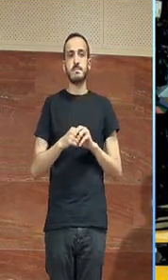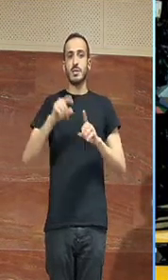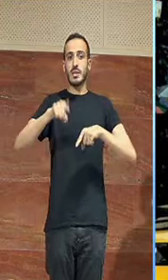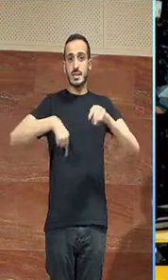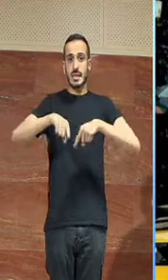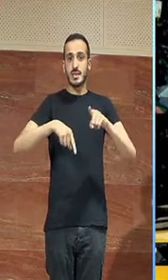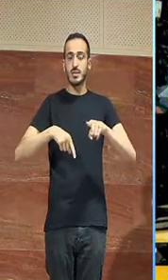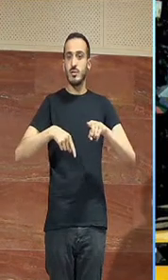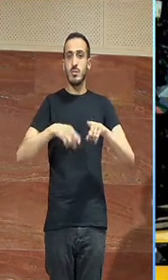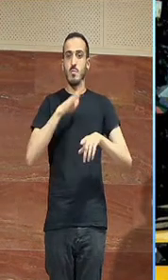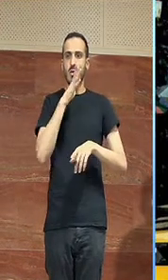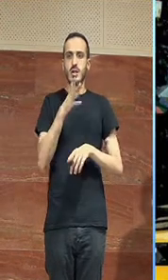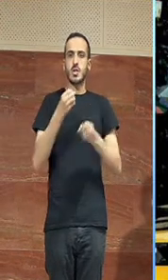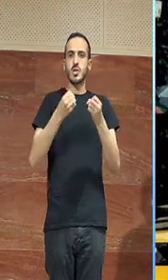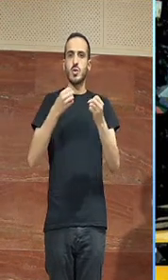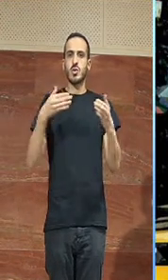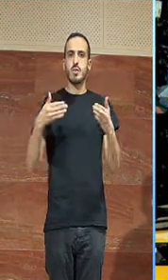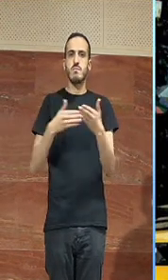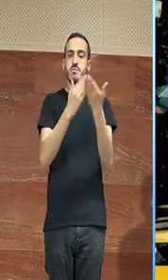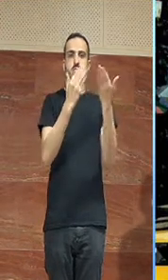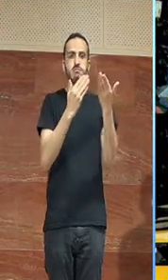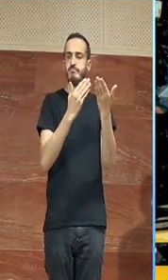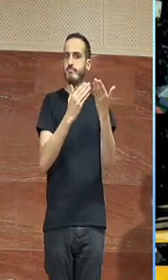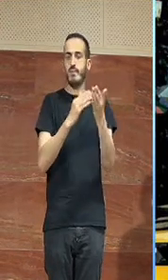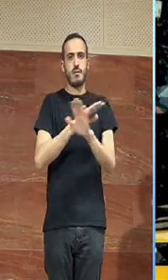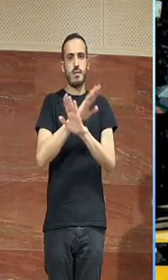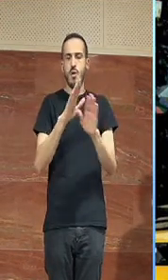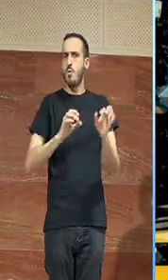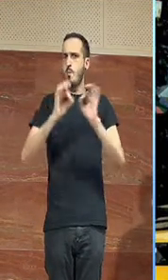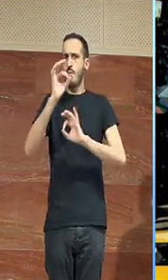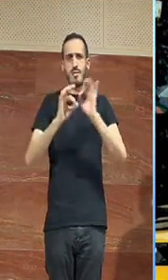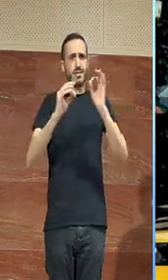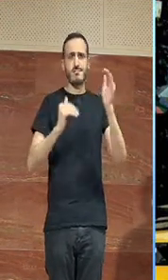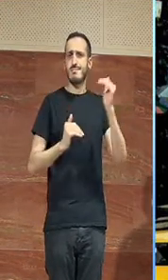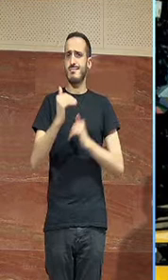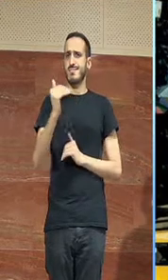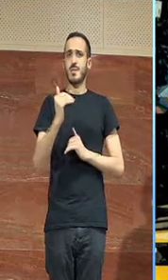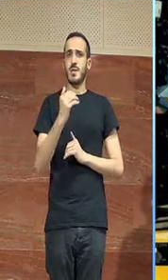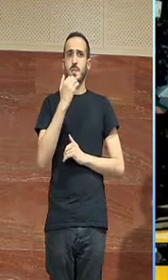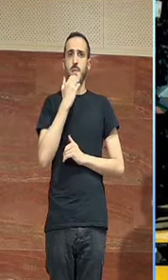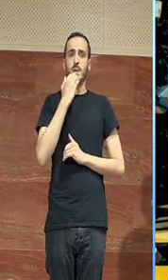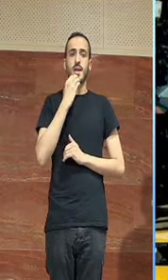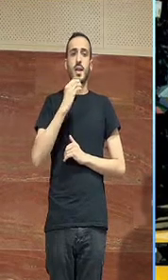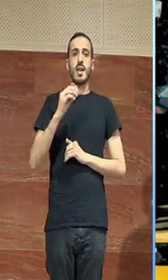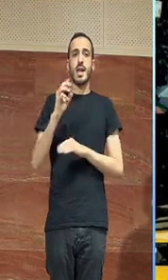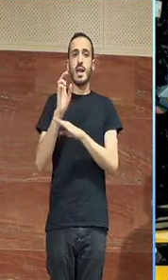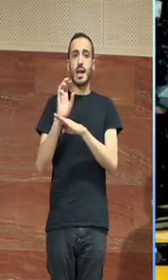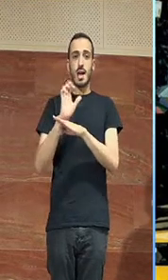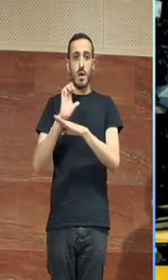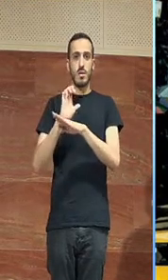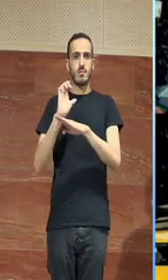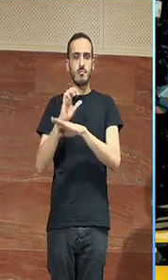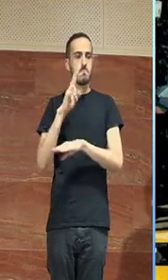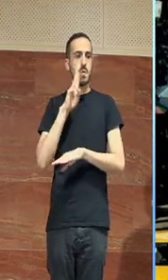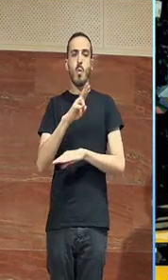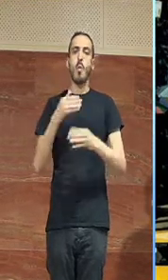son brutales. Acabamos de regresar de Ecuador, de asesorar al gobierno. Uno de los edificios